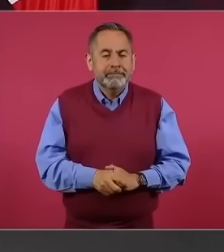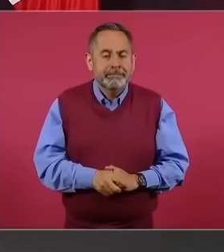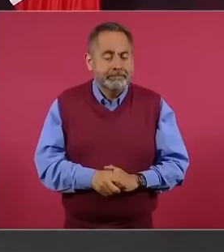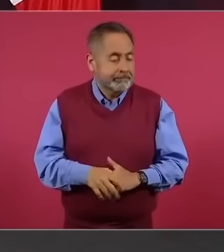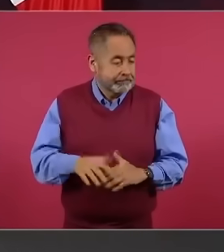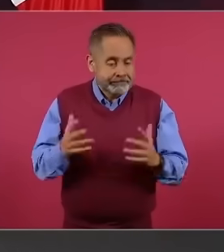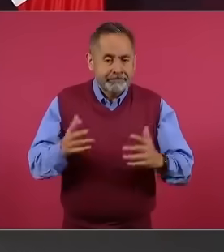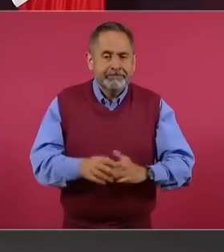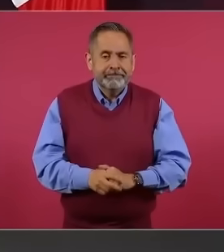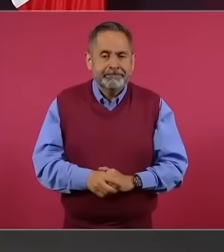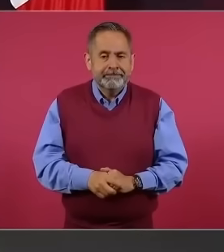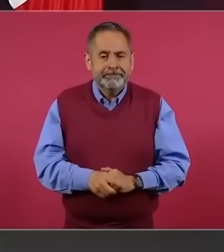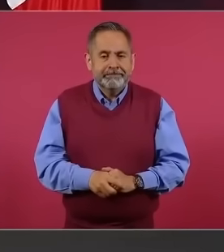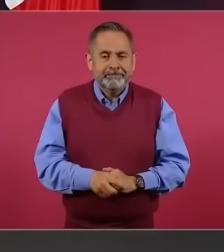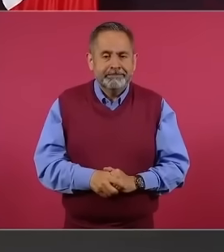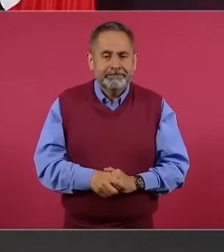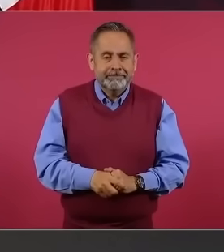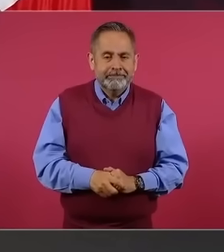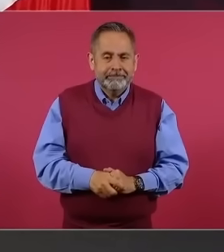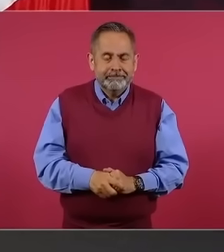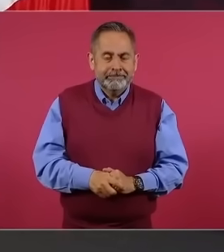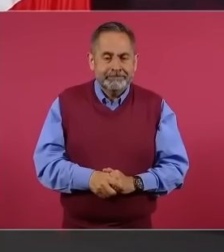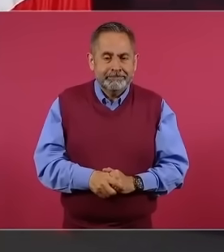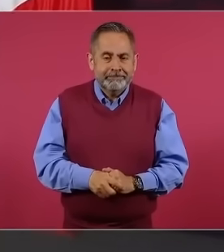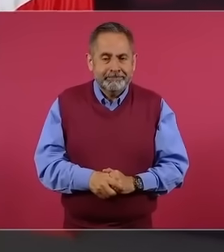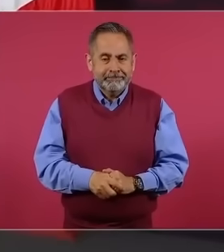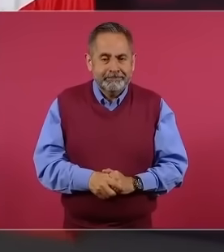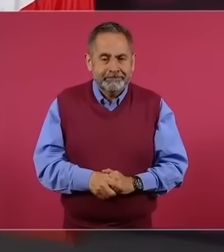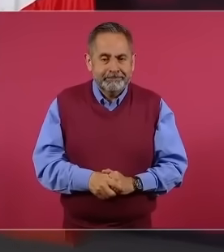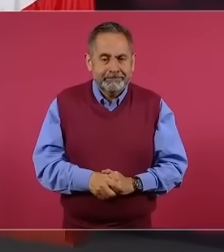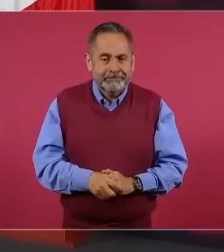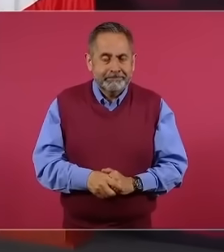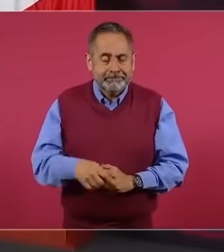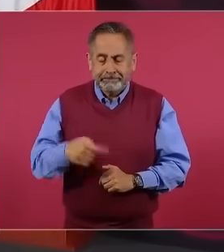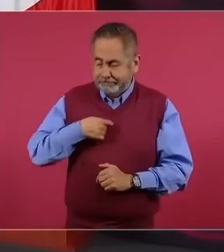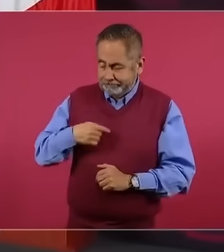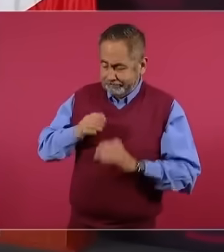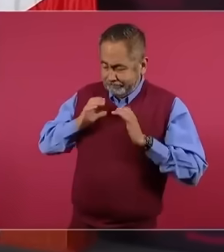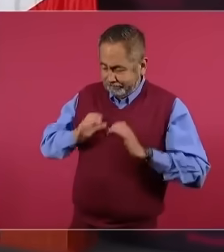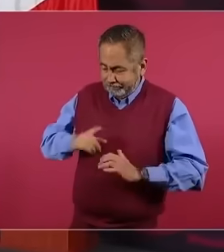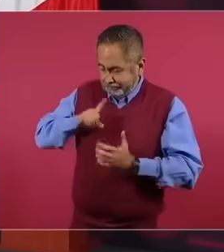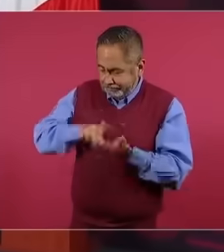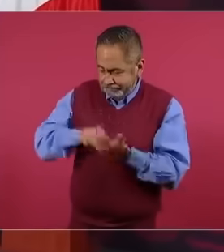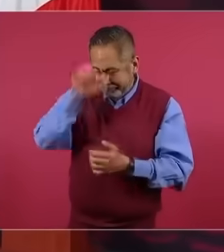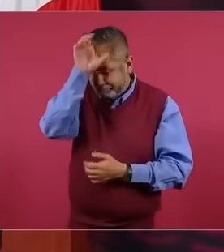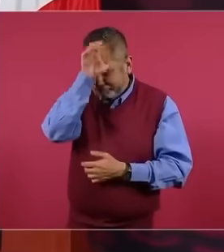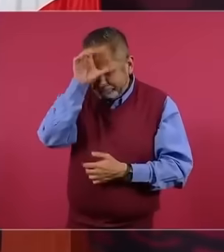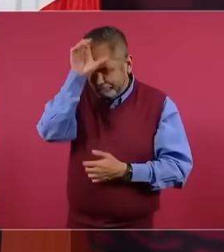Entonces, es estar bien con uno mismo,